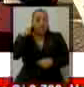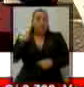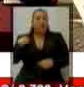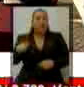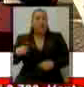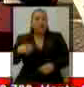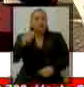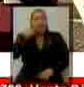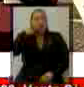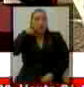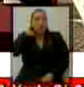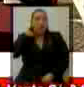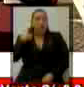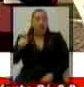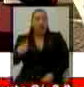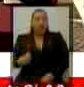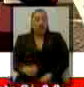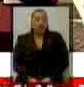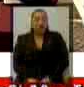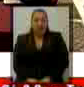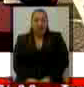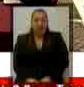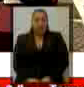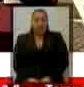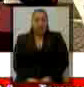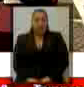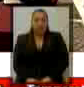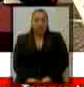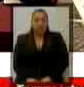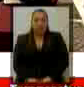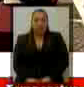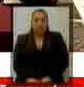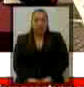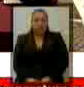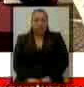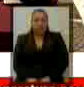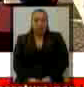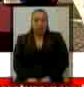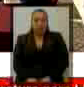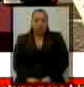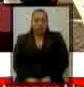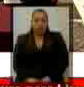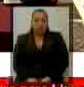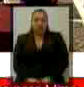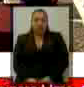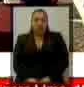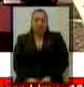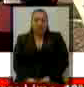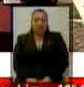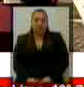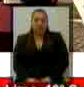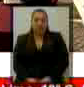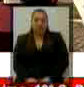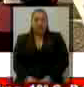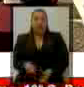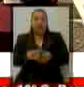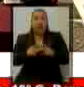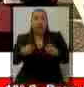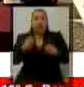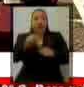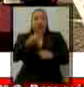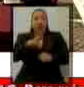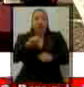prácticamente. Es decir, y esa área en negro es donde está la agresividad, donde está la violencia original, que es la zona del hipocampo, la